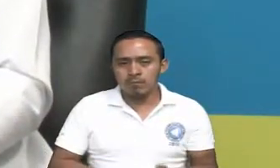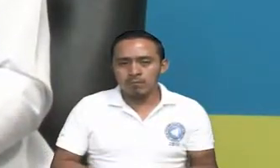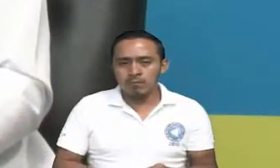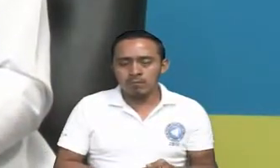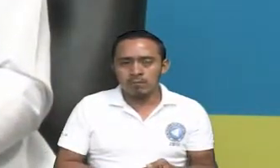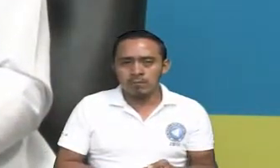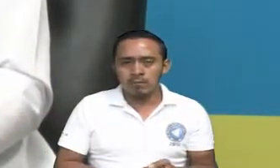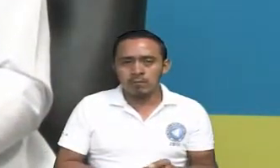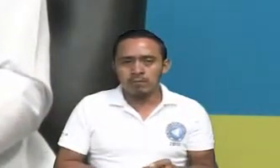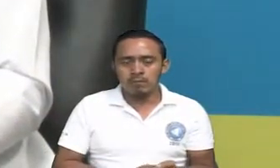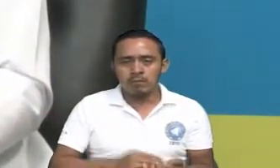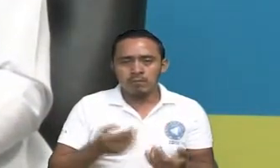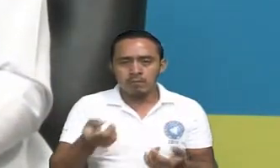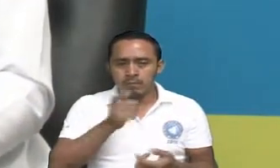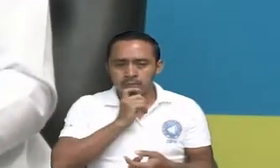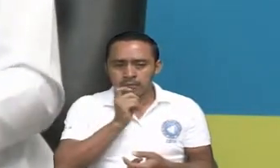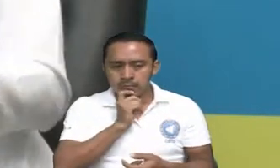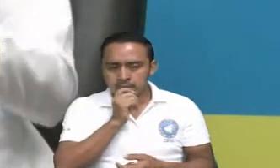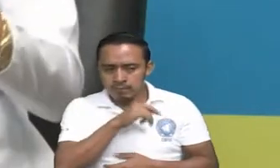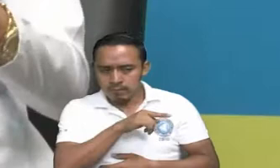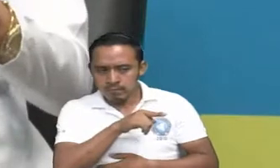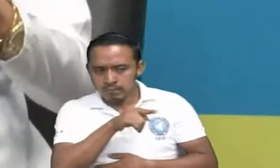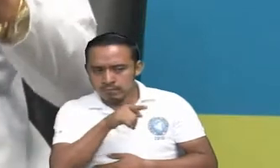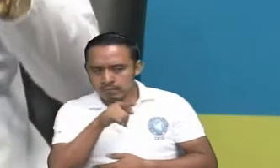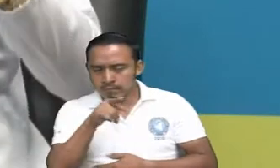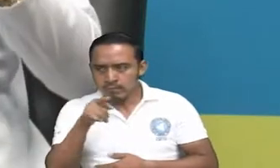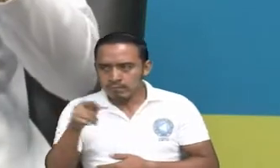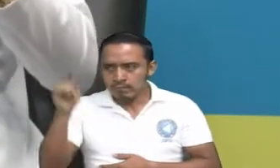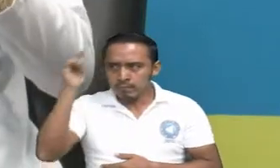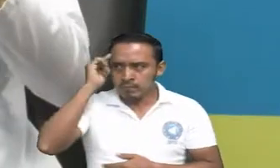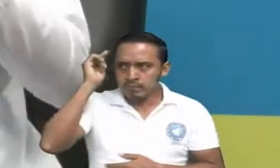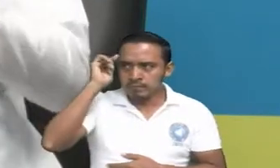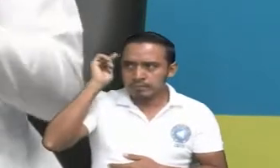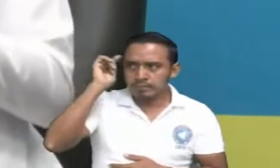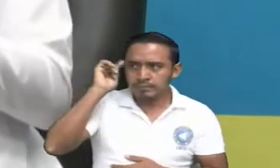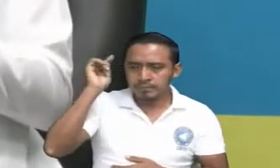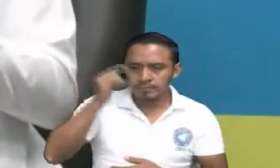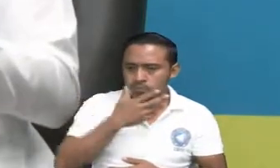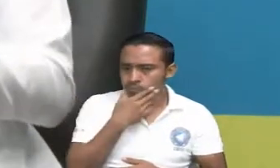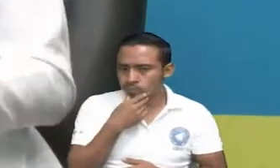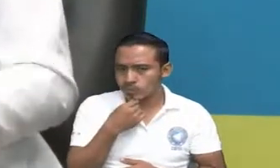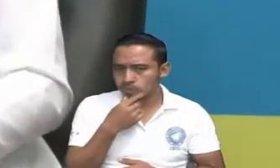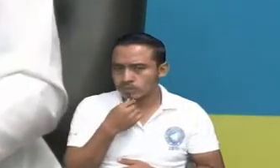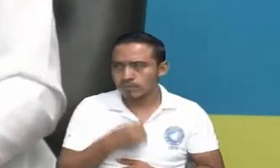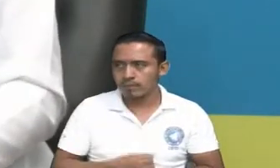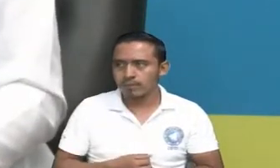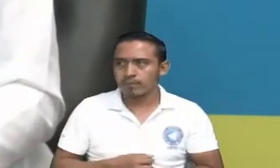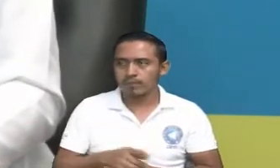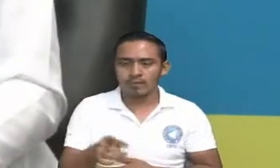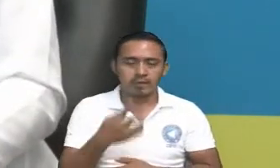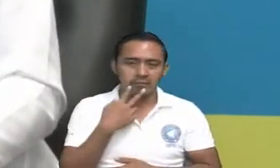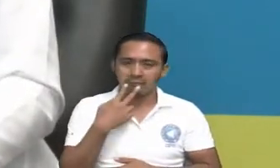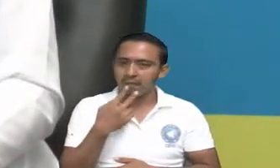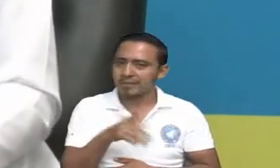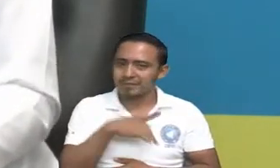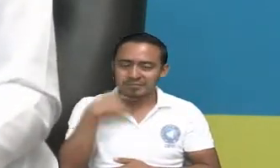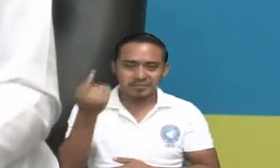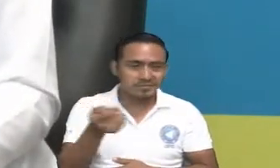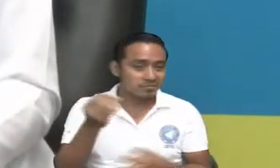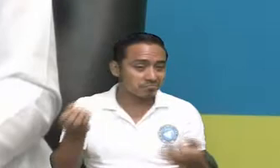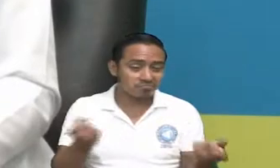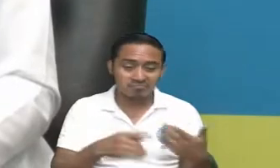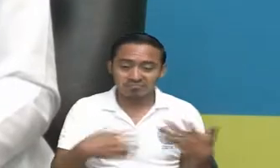que estamos celando a alguien, estamos imaginando un escenario que no es real, que no está